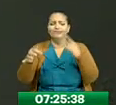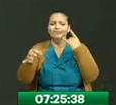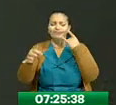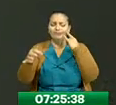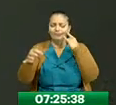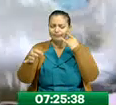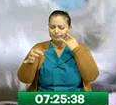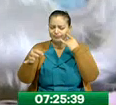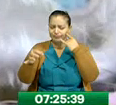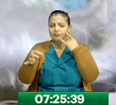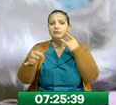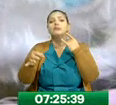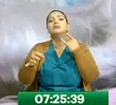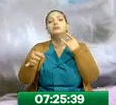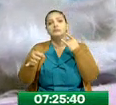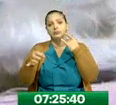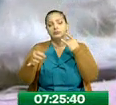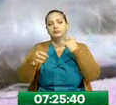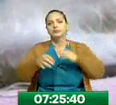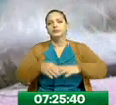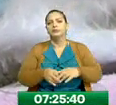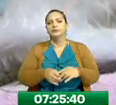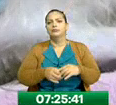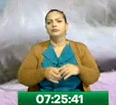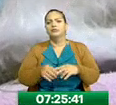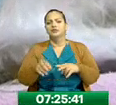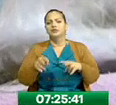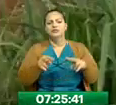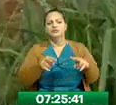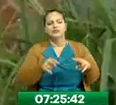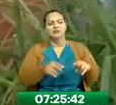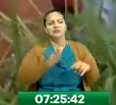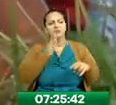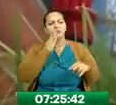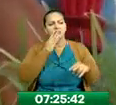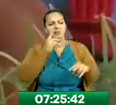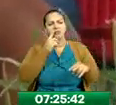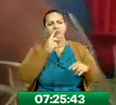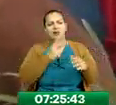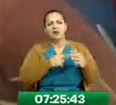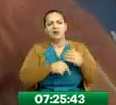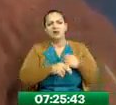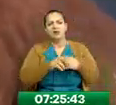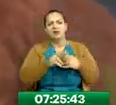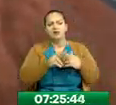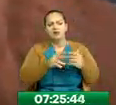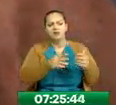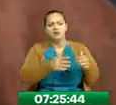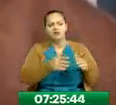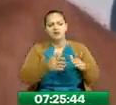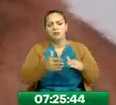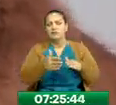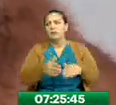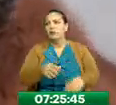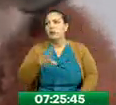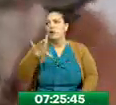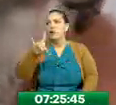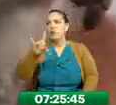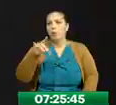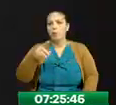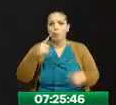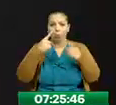vida. Todo solamente quedó en recuerdos. La dulce y acongojada mirada de esta mascota de nombres